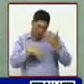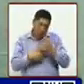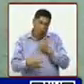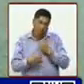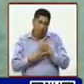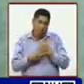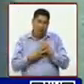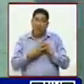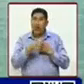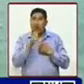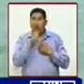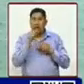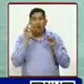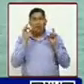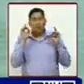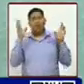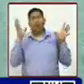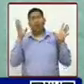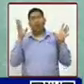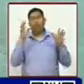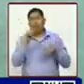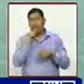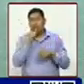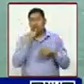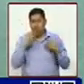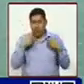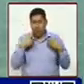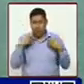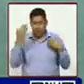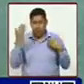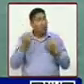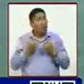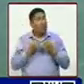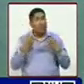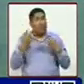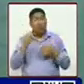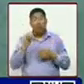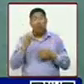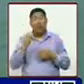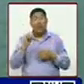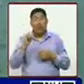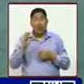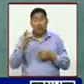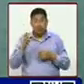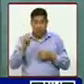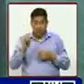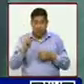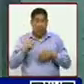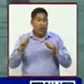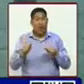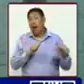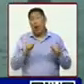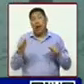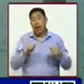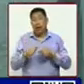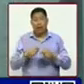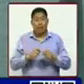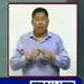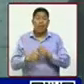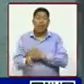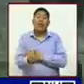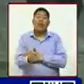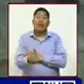el paisaje, el imponente panorama que tiene la represa múltiple Misikuni, donde se hace también actividad piscícola en este